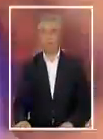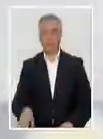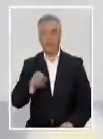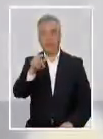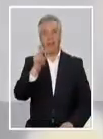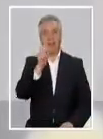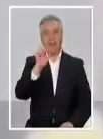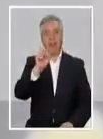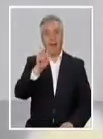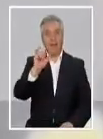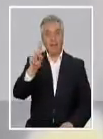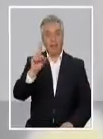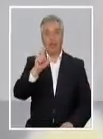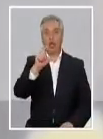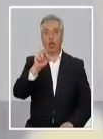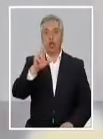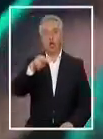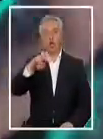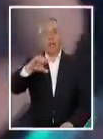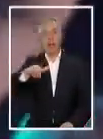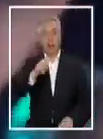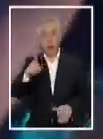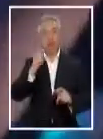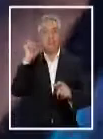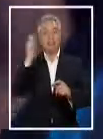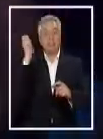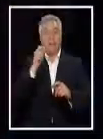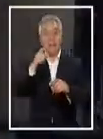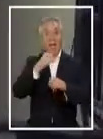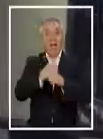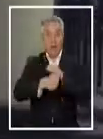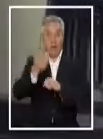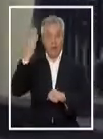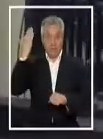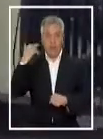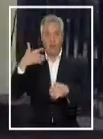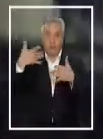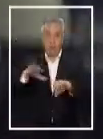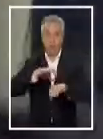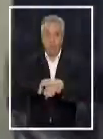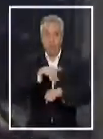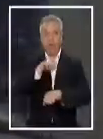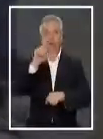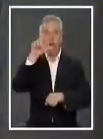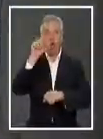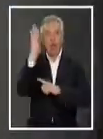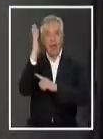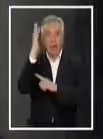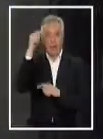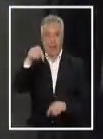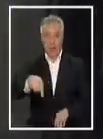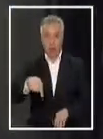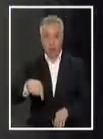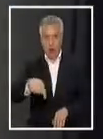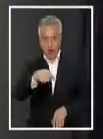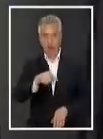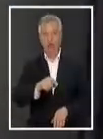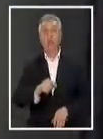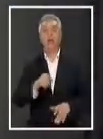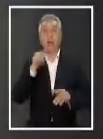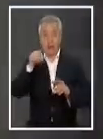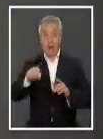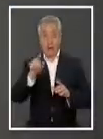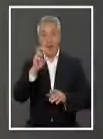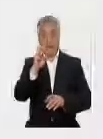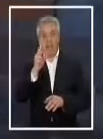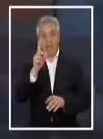David Cornejo, de 27 años, fue detenido en septiembre del año pasado en Lo Espejo, acusado de liderar un clan familiar. Sus producciones, según la